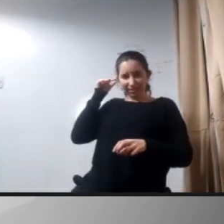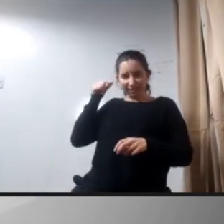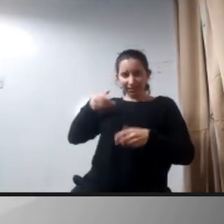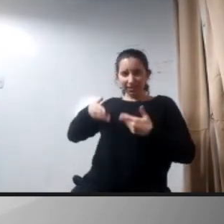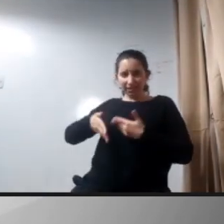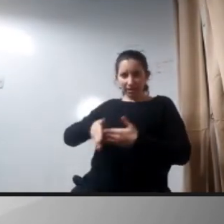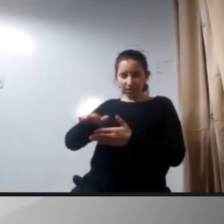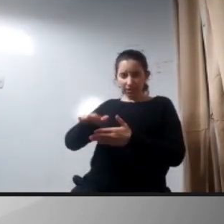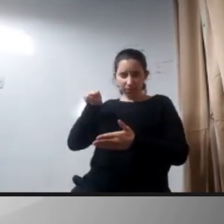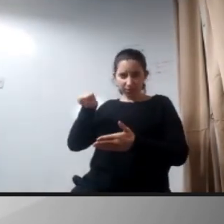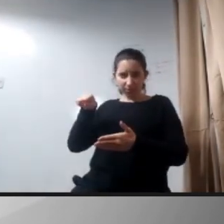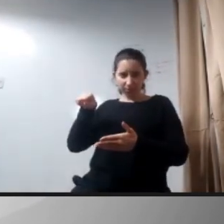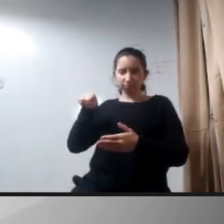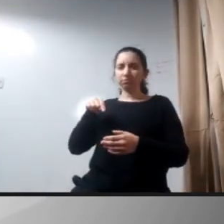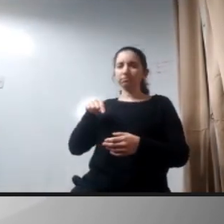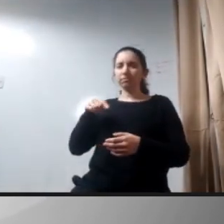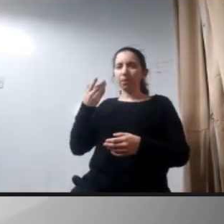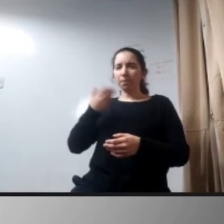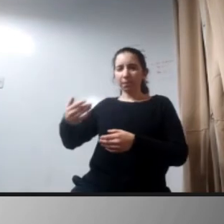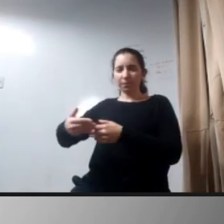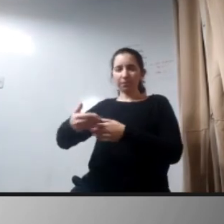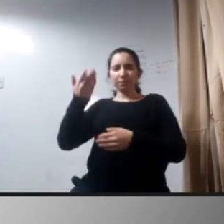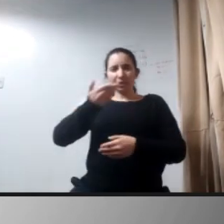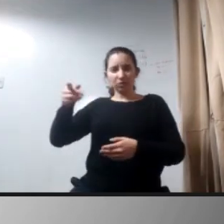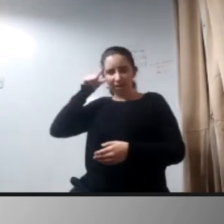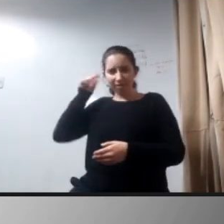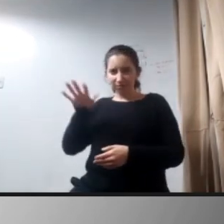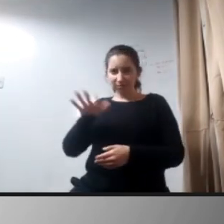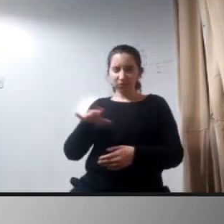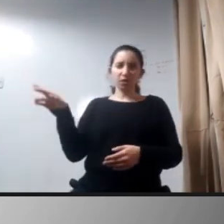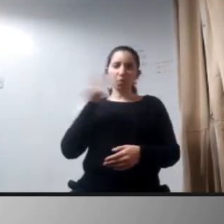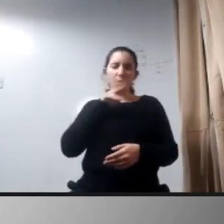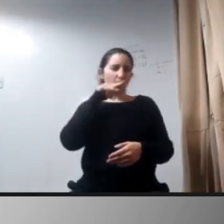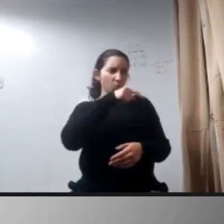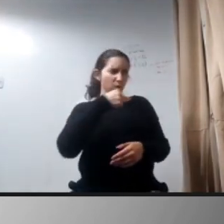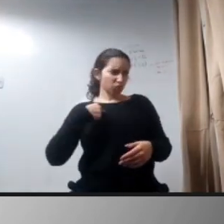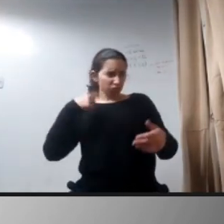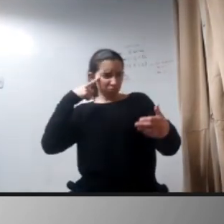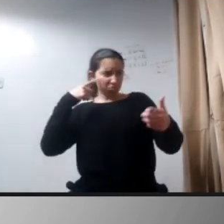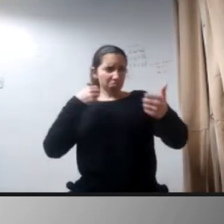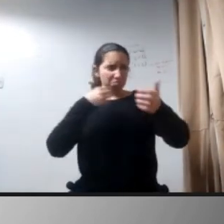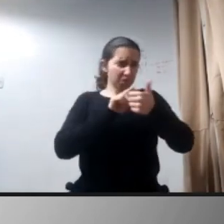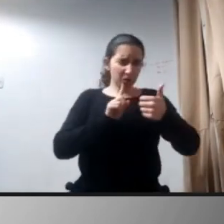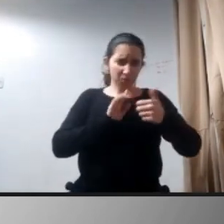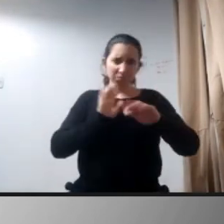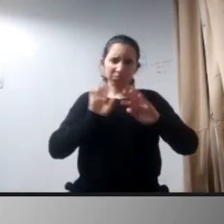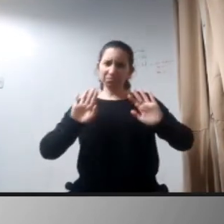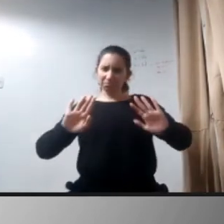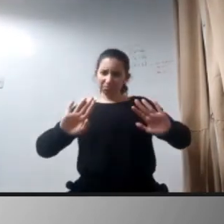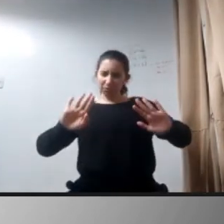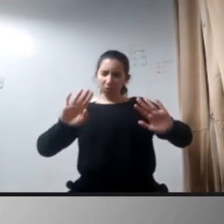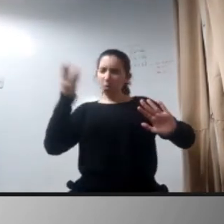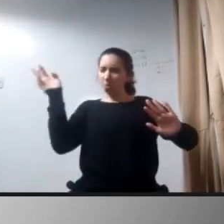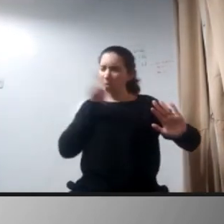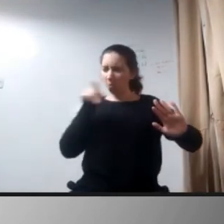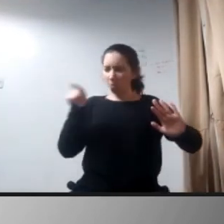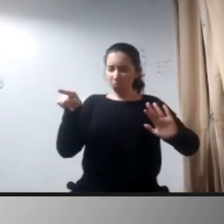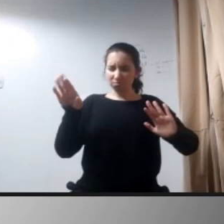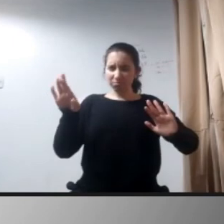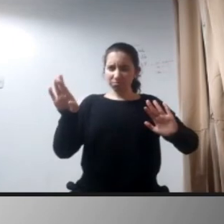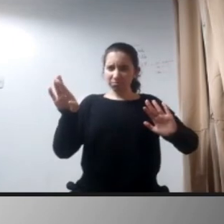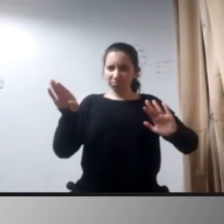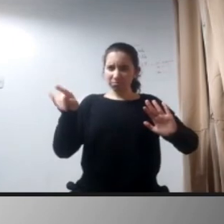pro-aborto. Es decir, que discrepo con ella. Ahora, ella le dijo, bueno, pero la verdad es que